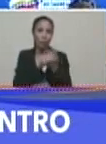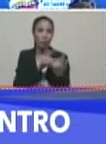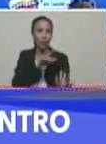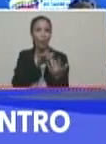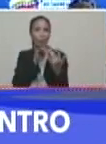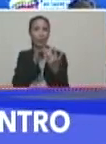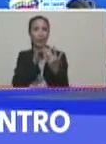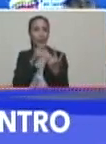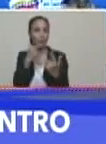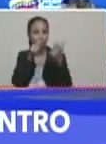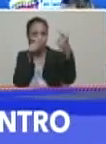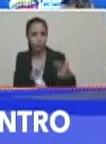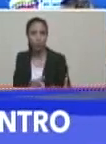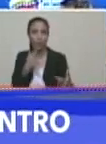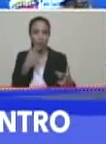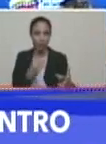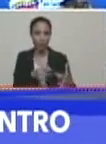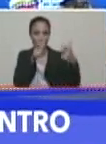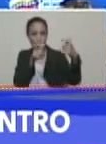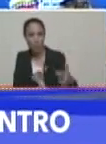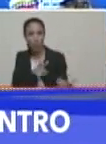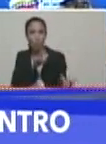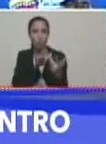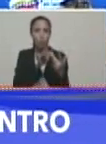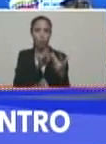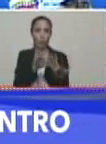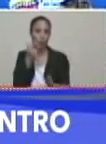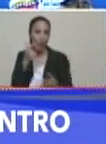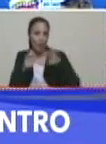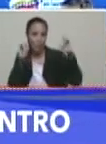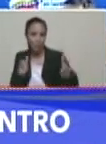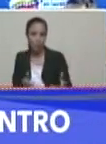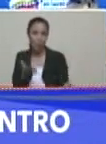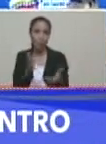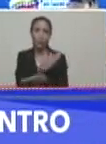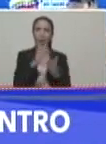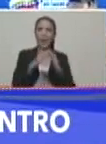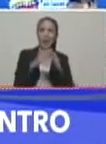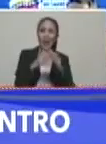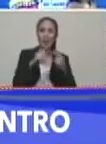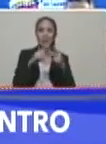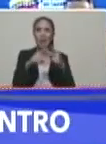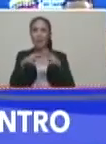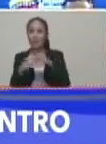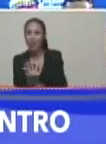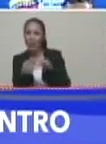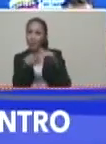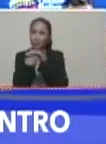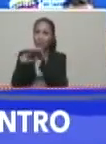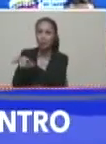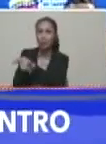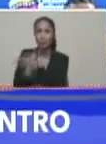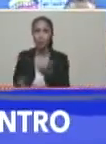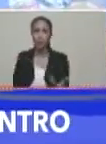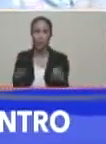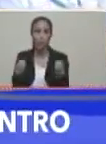atiende como un ser humano con dignidad al pueblo de Venezuela, en su casa, en el barrio. Son